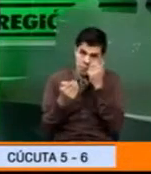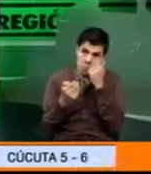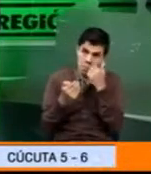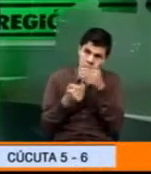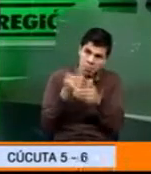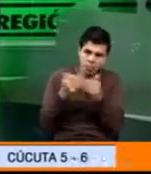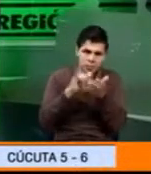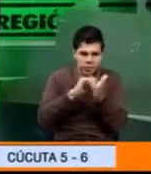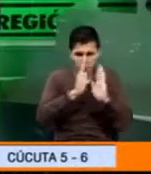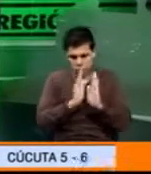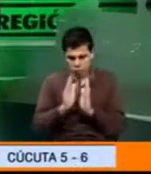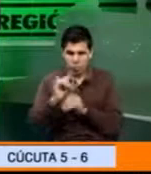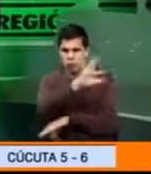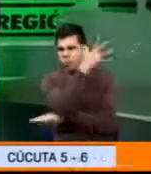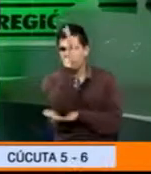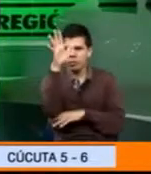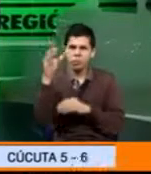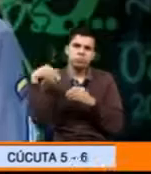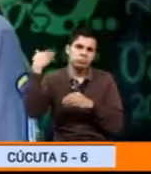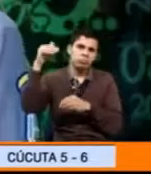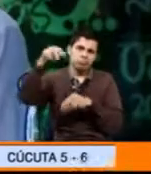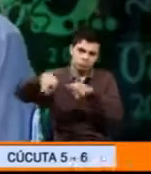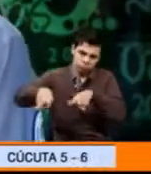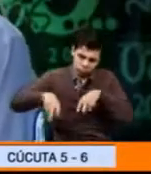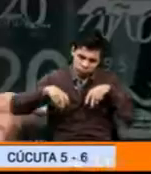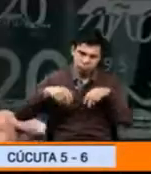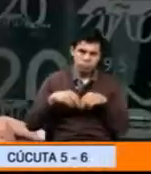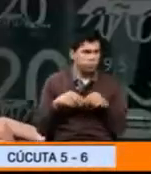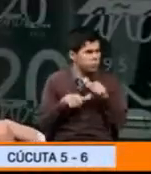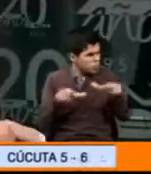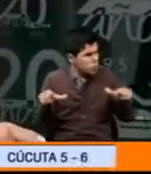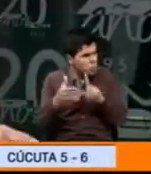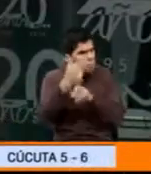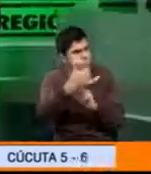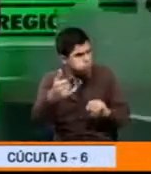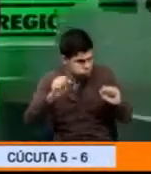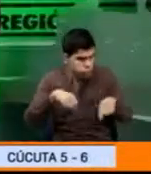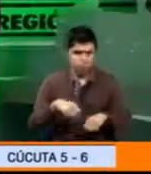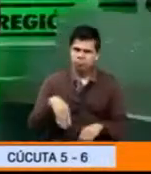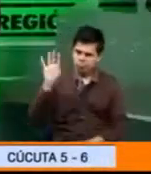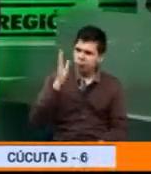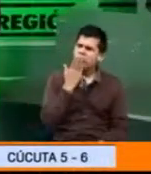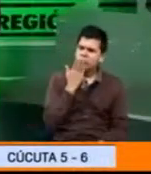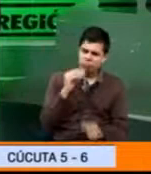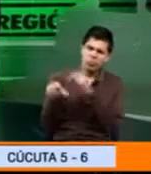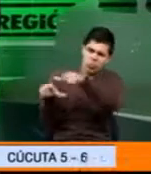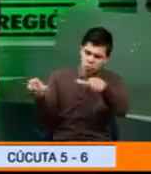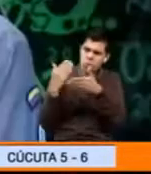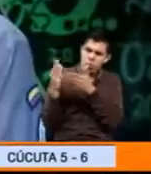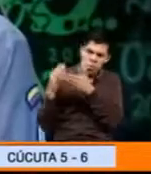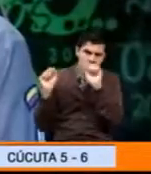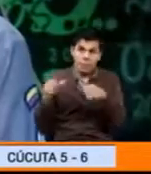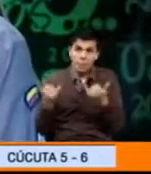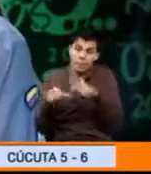de mantenimiento de la plantación y luego de la explotación. Ahí. ¿Pero sí hay el sitio? ¿Sí se puede encontrar? Sí, se consiguen tierras, claro, se pueden comprar tierras. Hoy ha